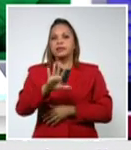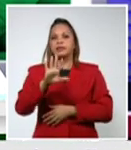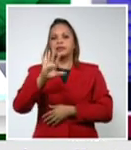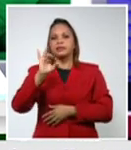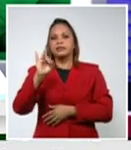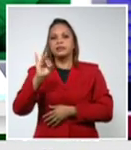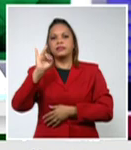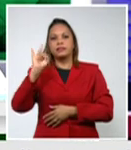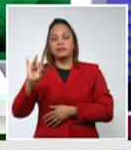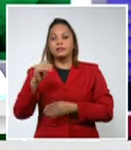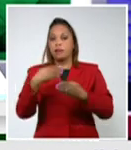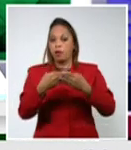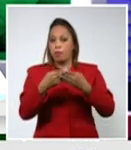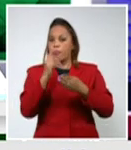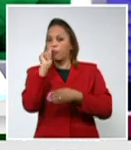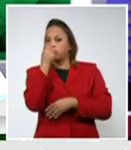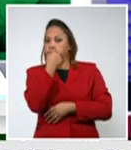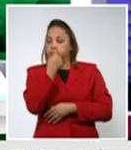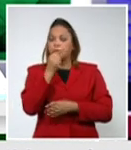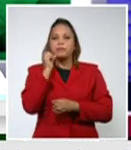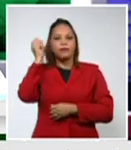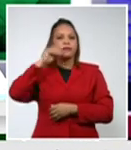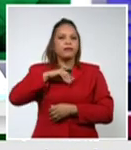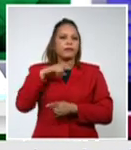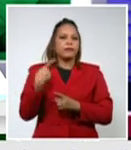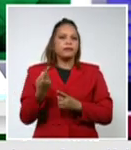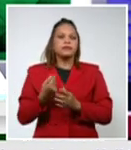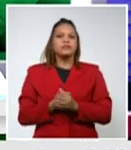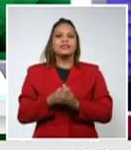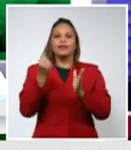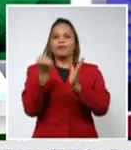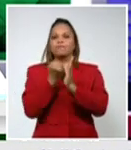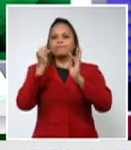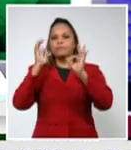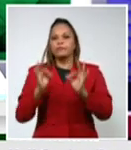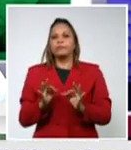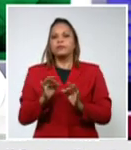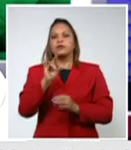17.577 pruebas para el diagnóstico de la COVID, se confirman